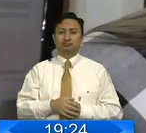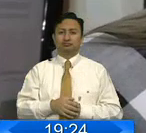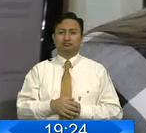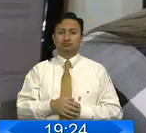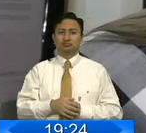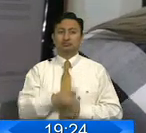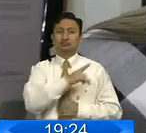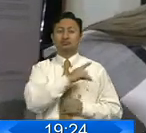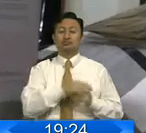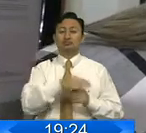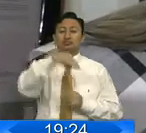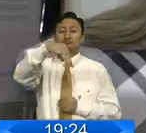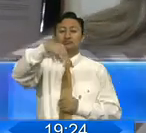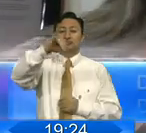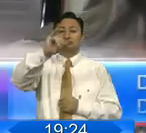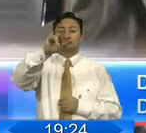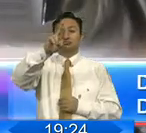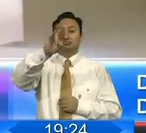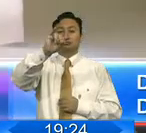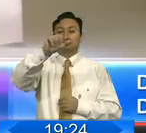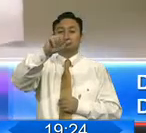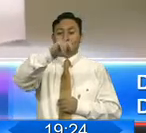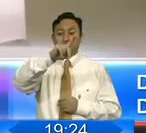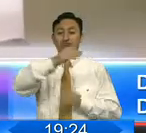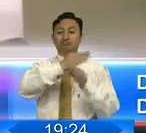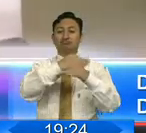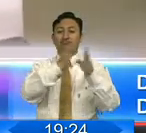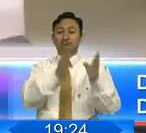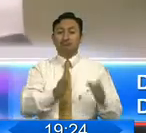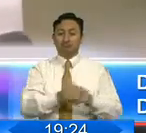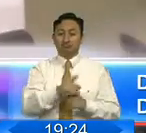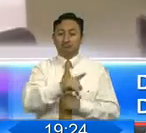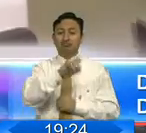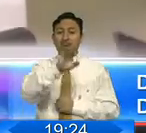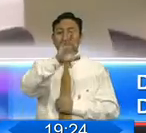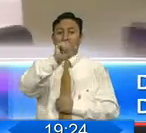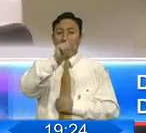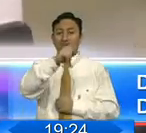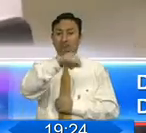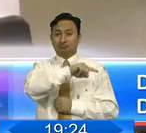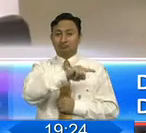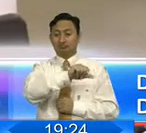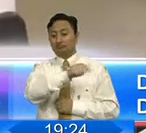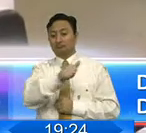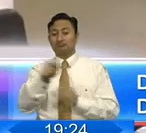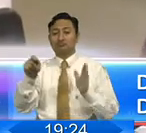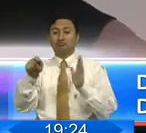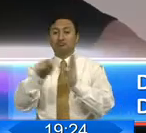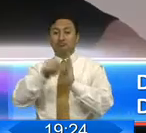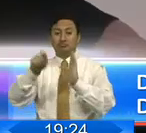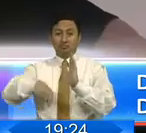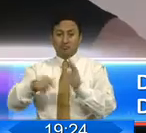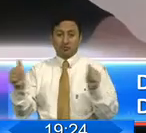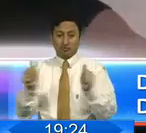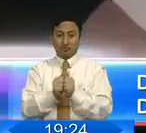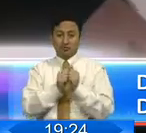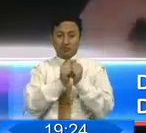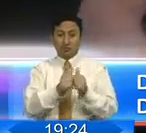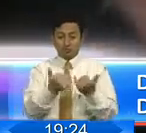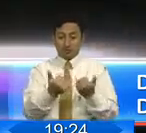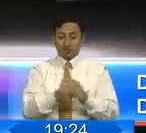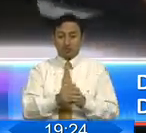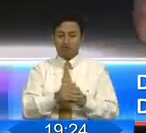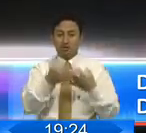La señora Miriam Patricia Jara Esquivel, funcionaria de la empresa pública Etapa del municipio de Cuenca, junto con abogados del bufete de Rodríguez León Núñez,